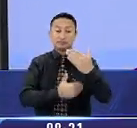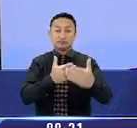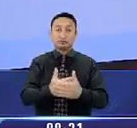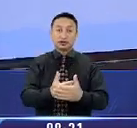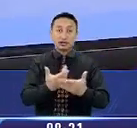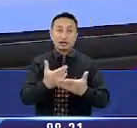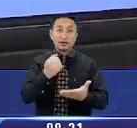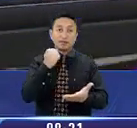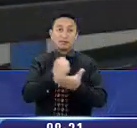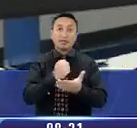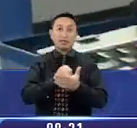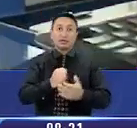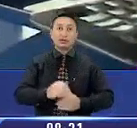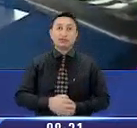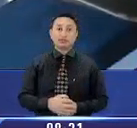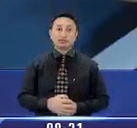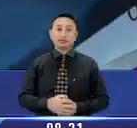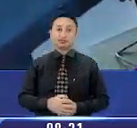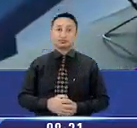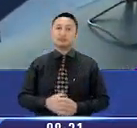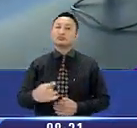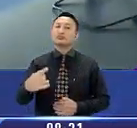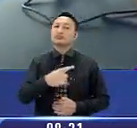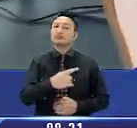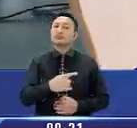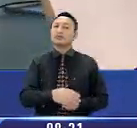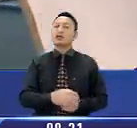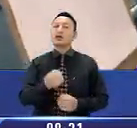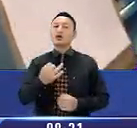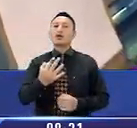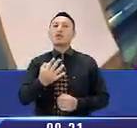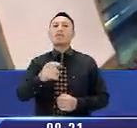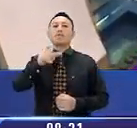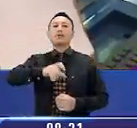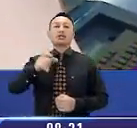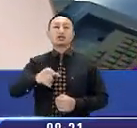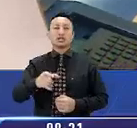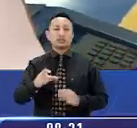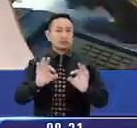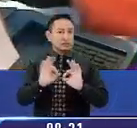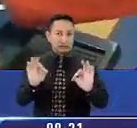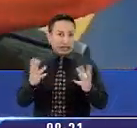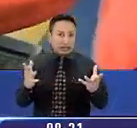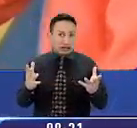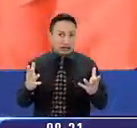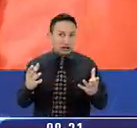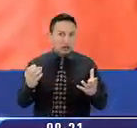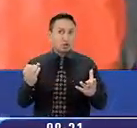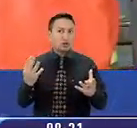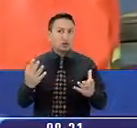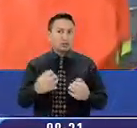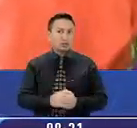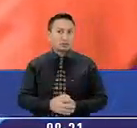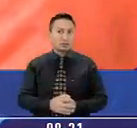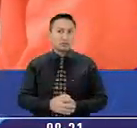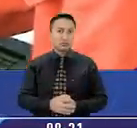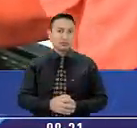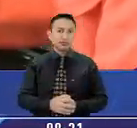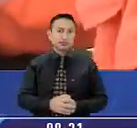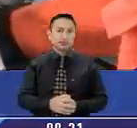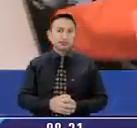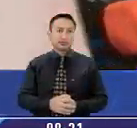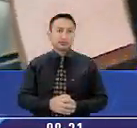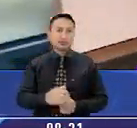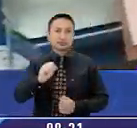la matriculación en línea. ¿Tienen algún porcentaje del ausentismo hasta la fecha? Ya estamos llegando también a medio año.